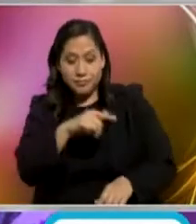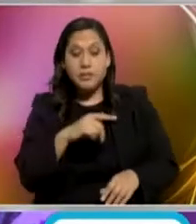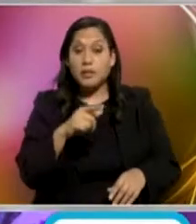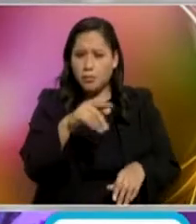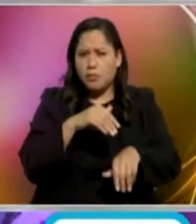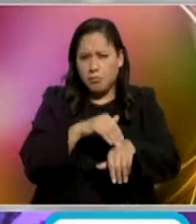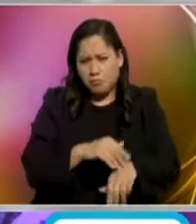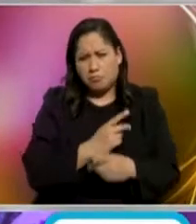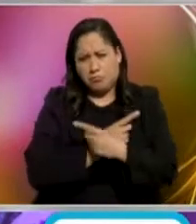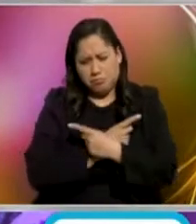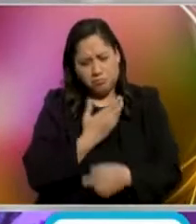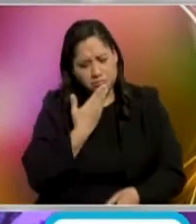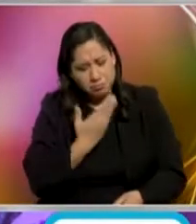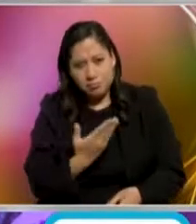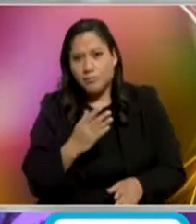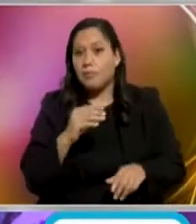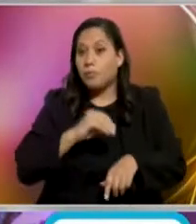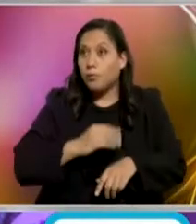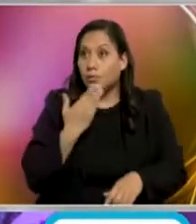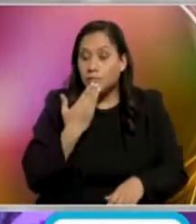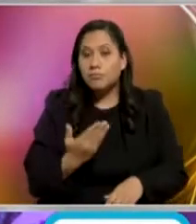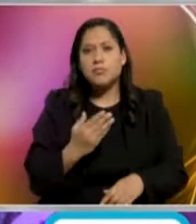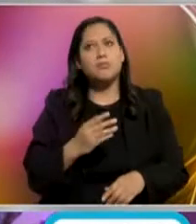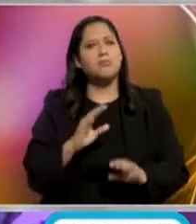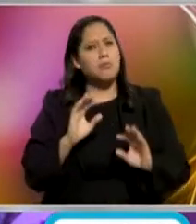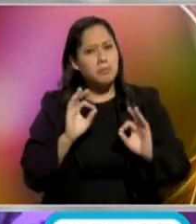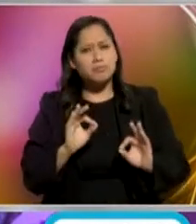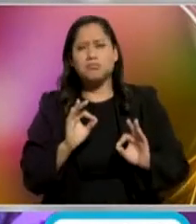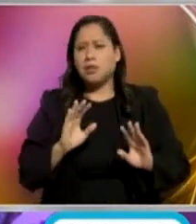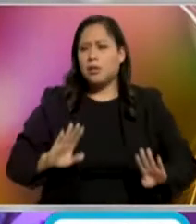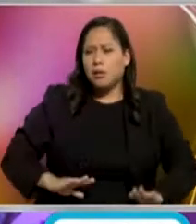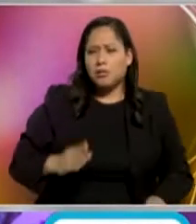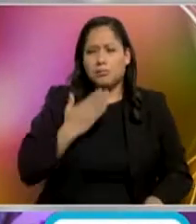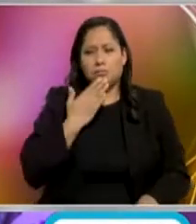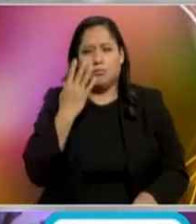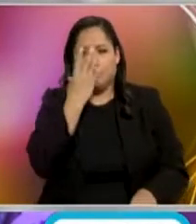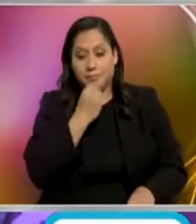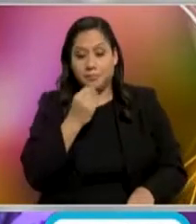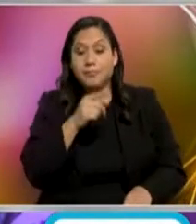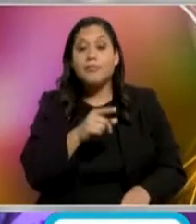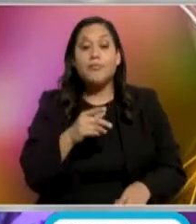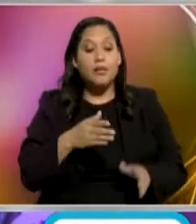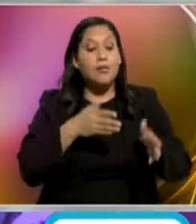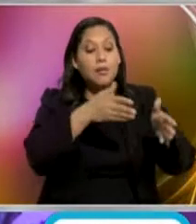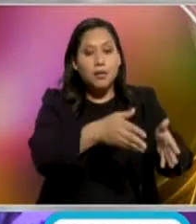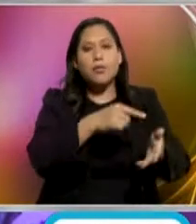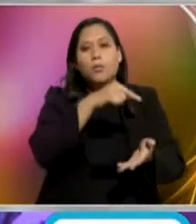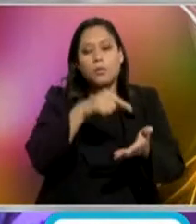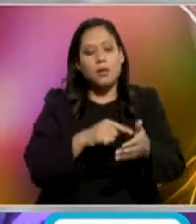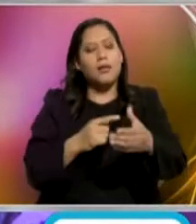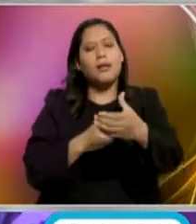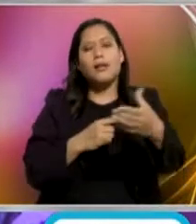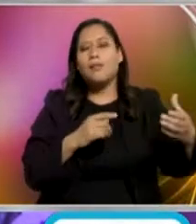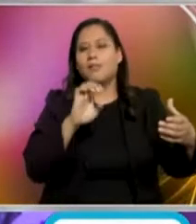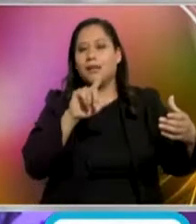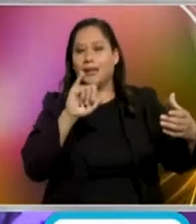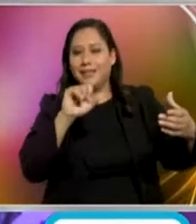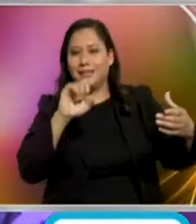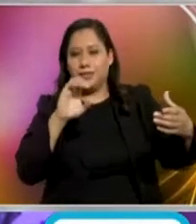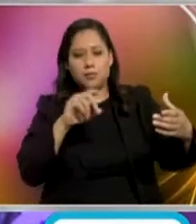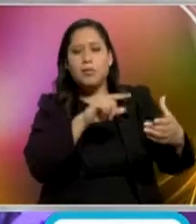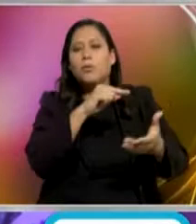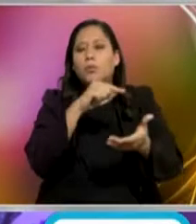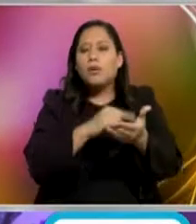bien portado, si había sido virtuoso, te mandaban a lo que son los Campos Elíseos, que era un lugar muy bonito,